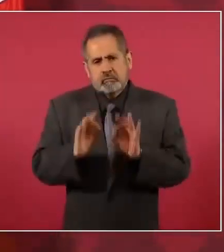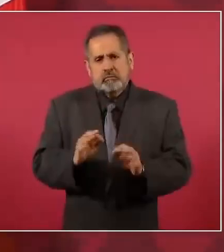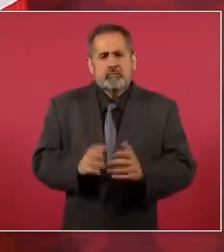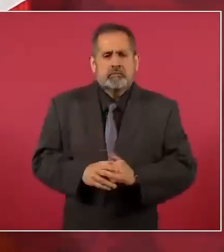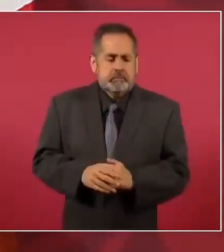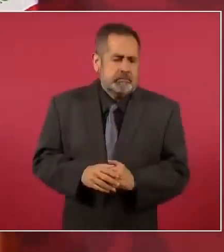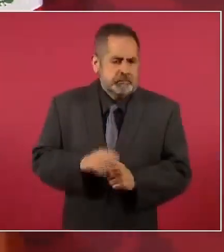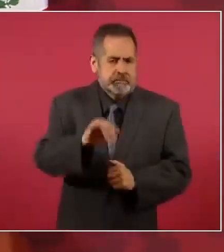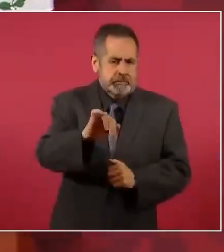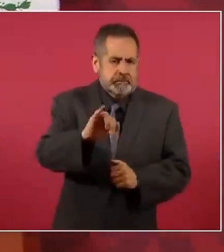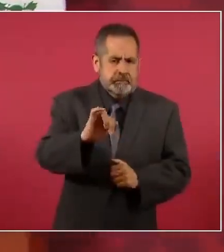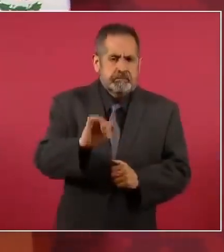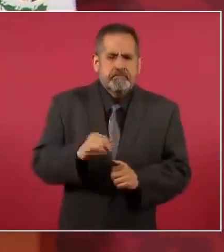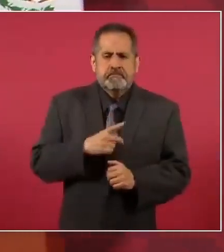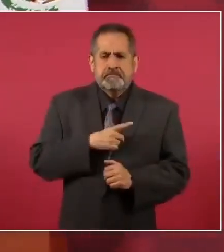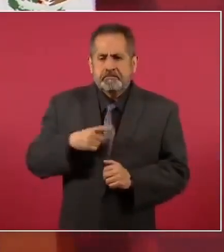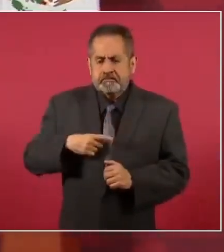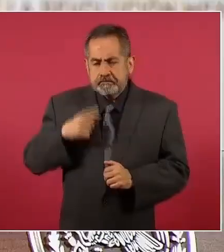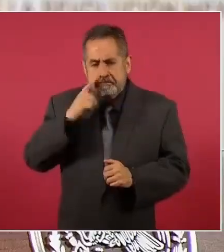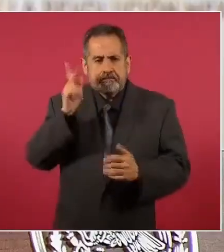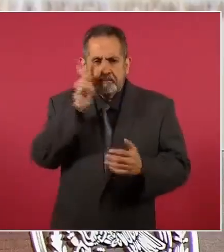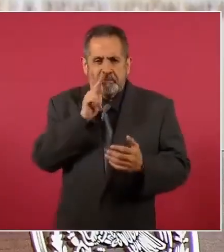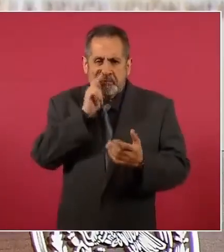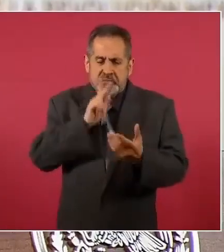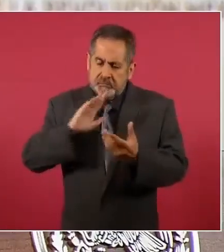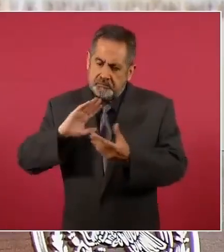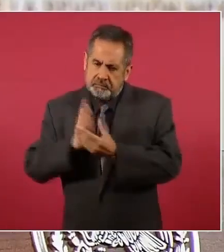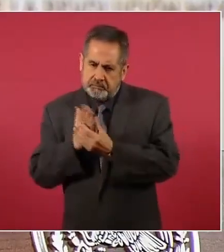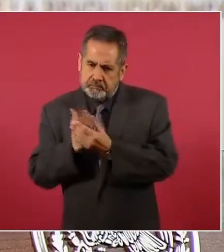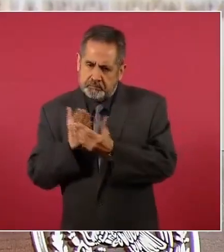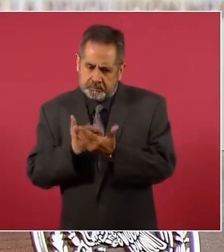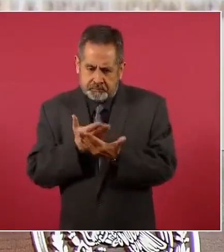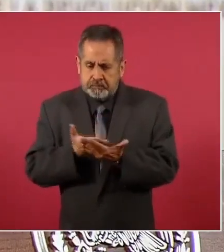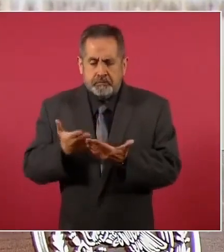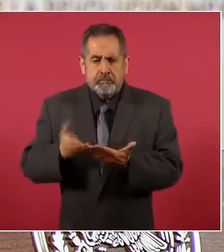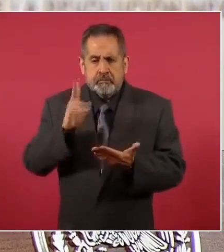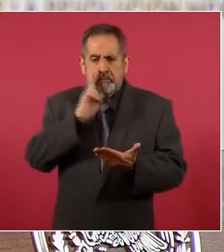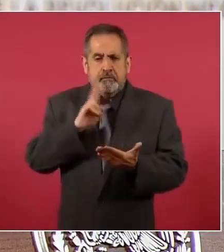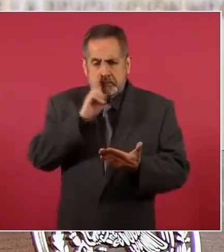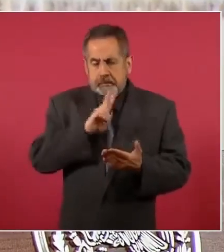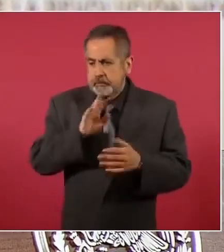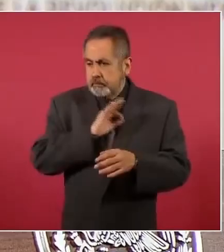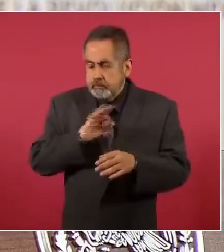Pero hay que este, tener todos los elementos. Está